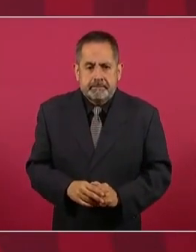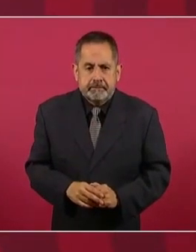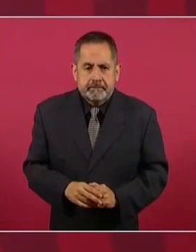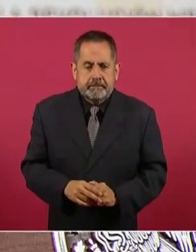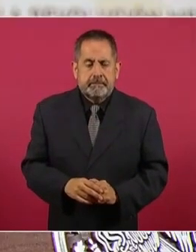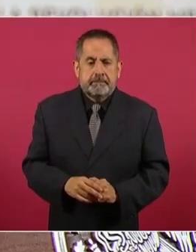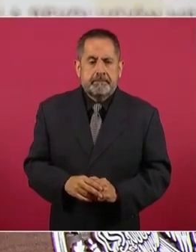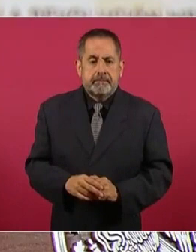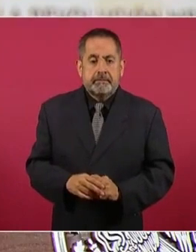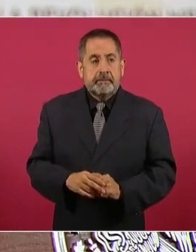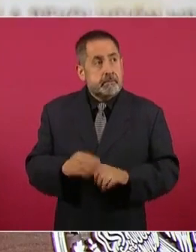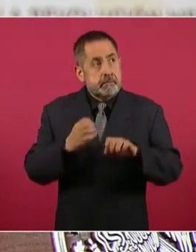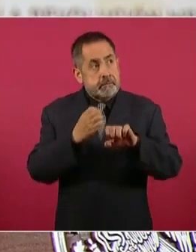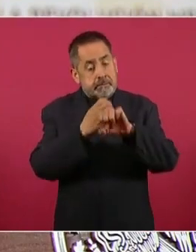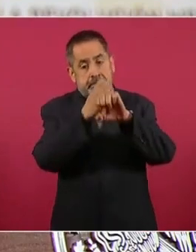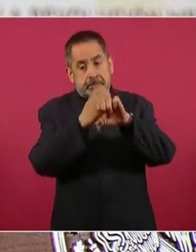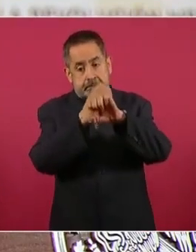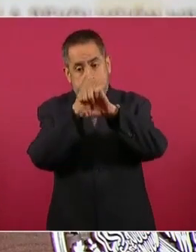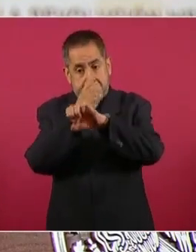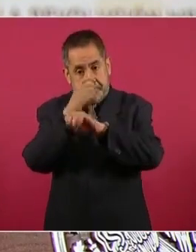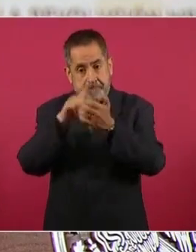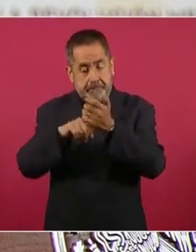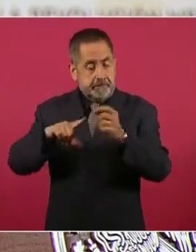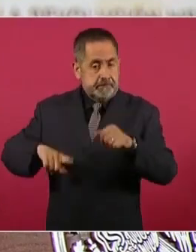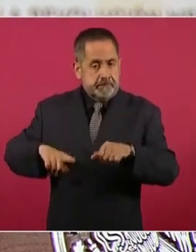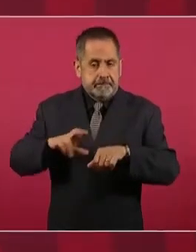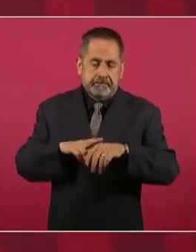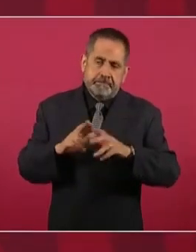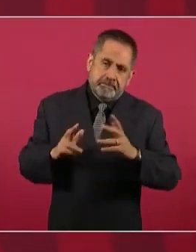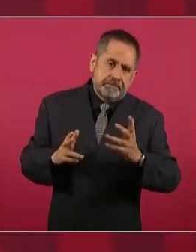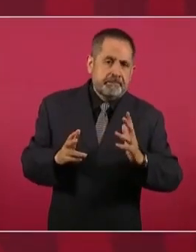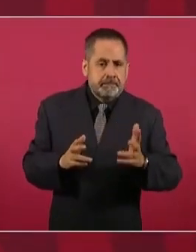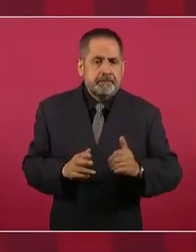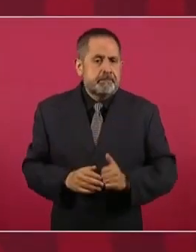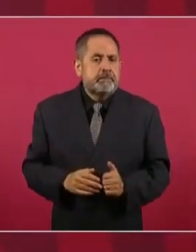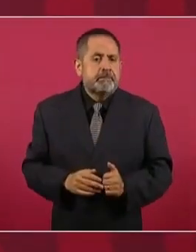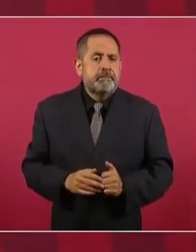Los gobiernos de los estados, pues porque